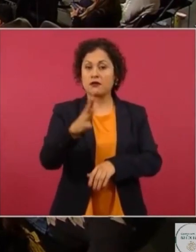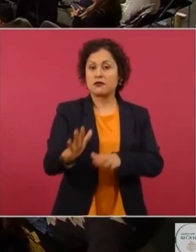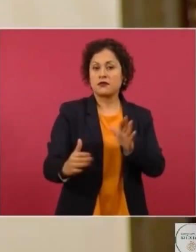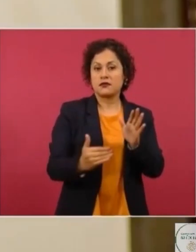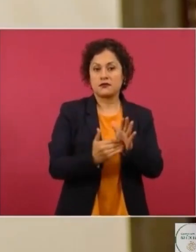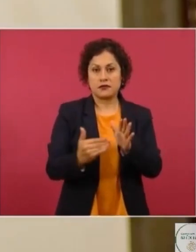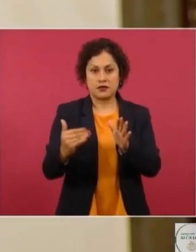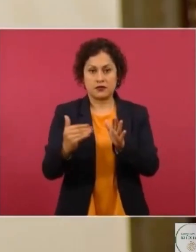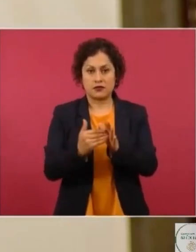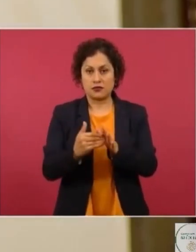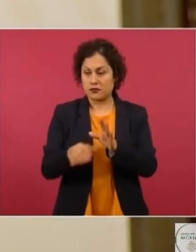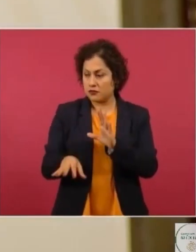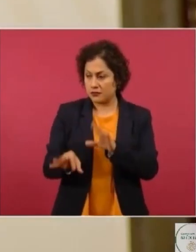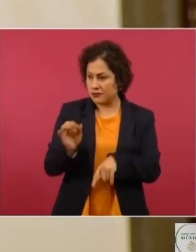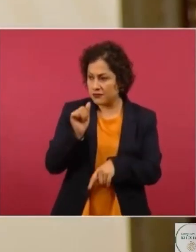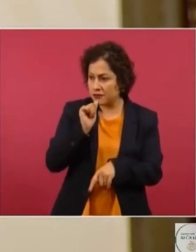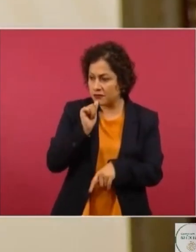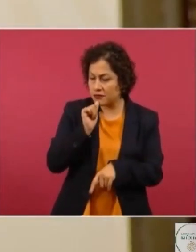No lo tenemos, ¿no?